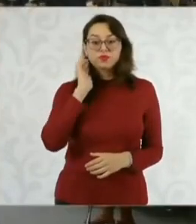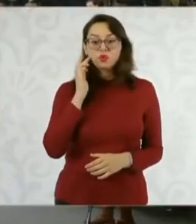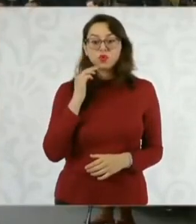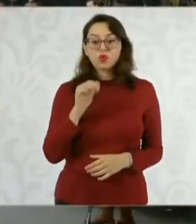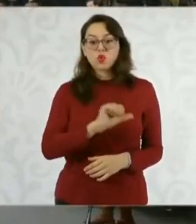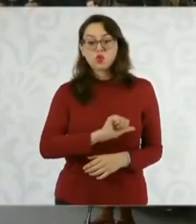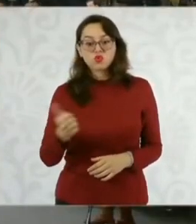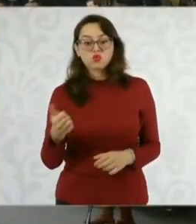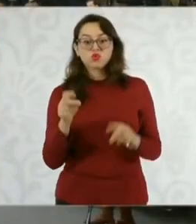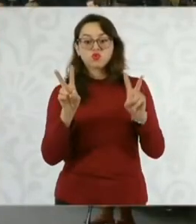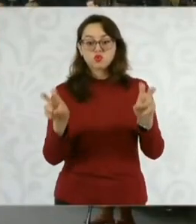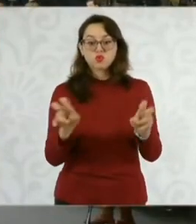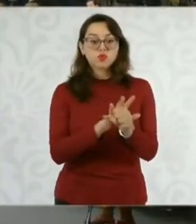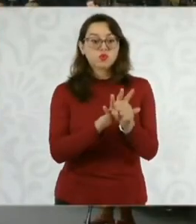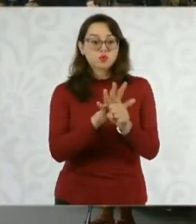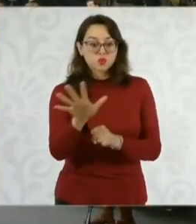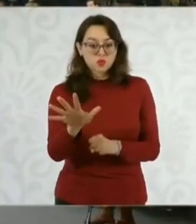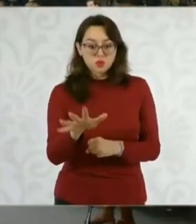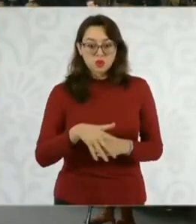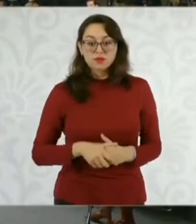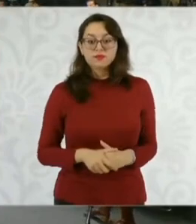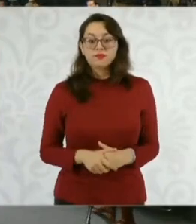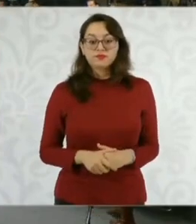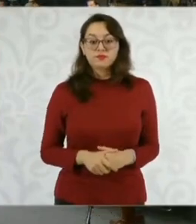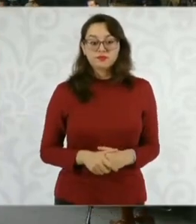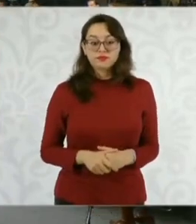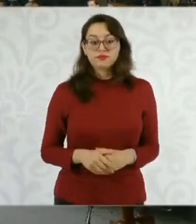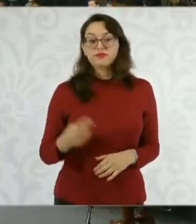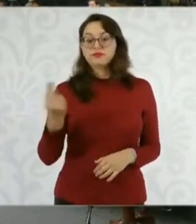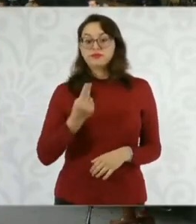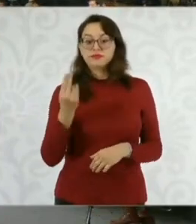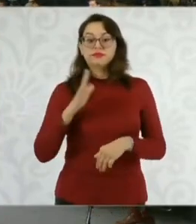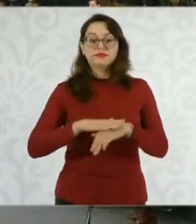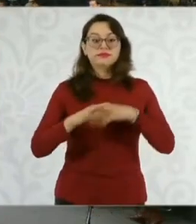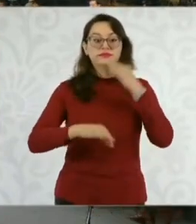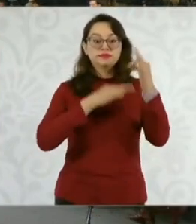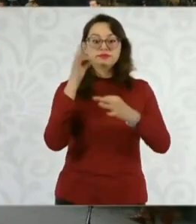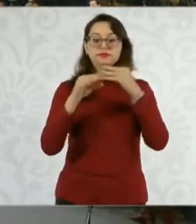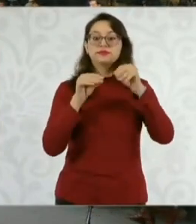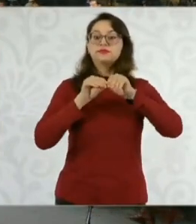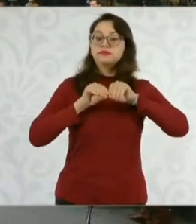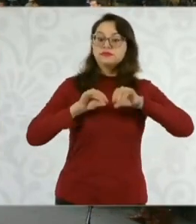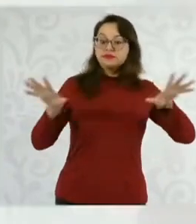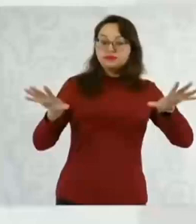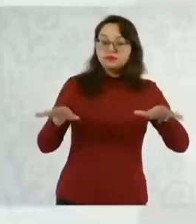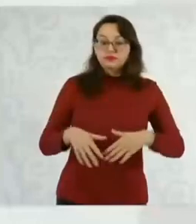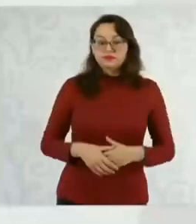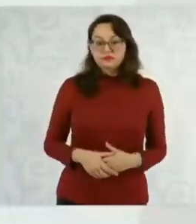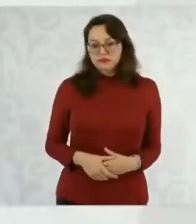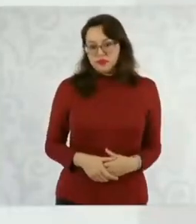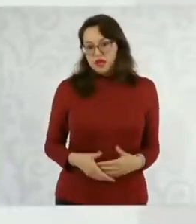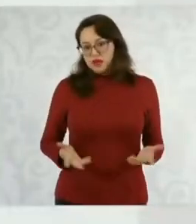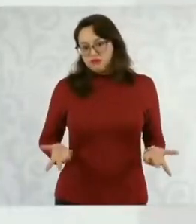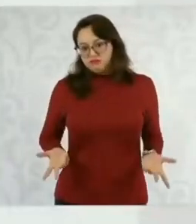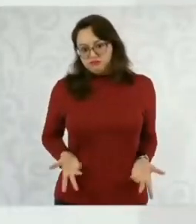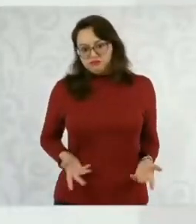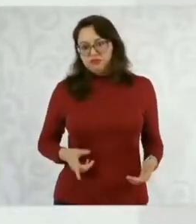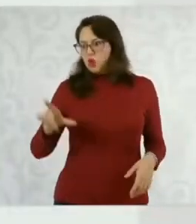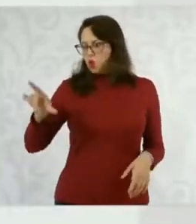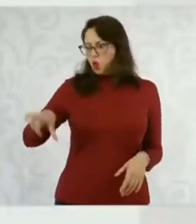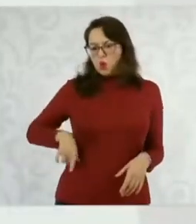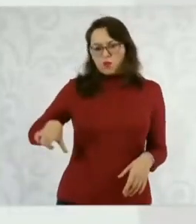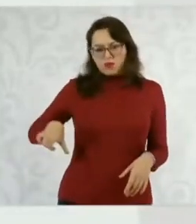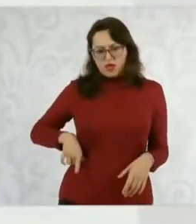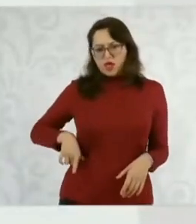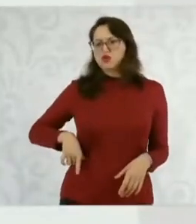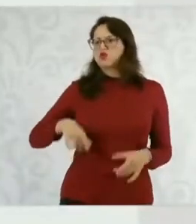planteamos? Por ejemplo, se requiere más difusión. Bueno, pues yo les dije, el tiempo oficial del Gobierno de